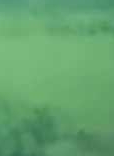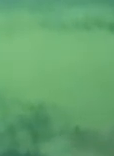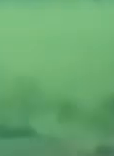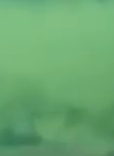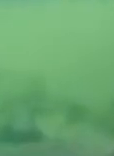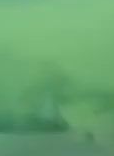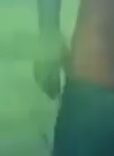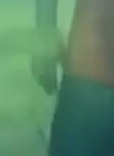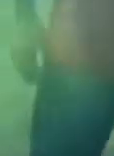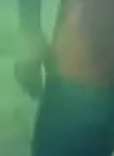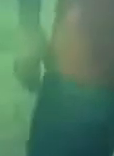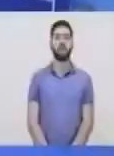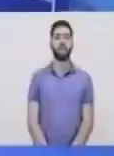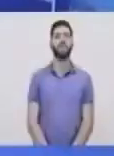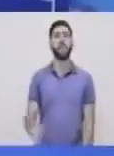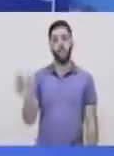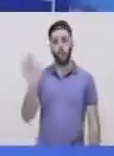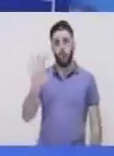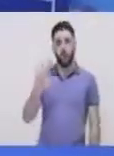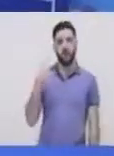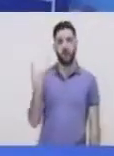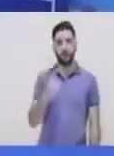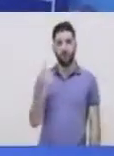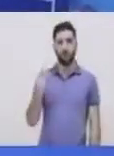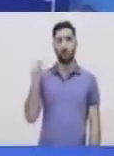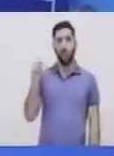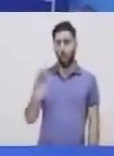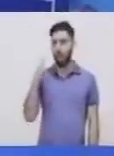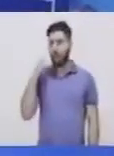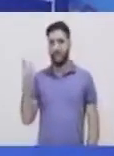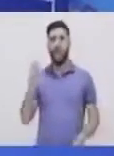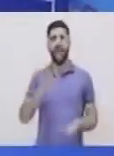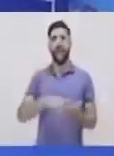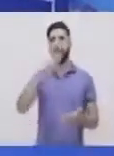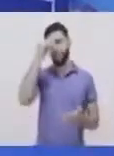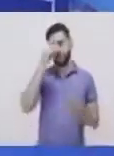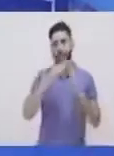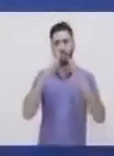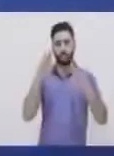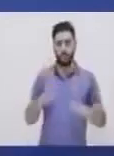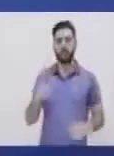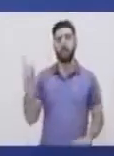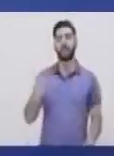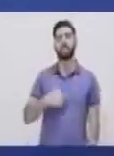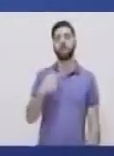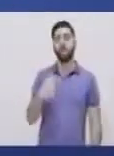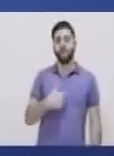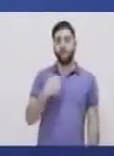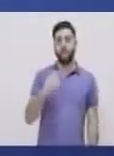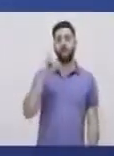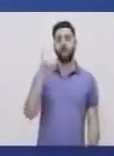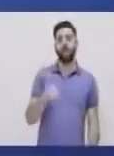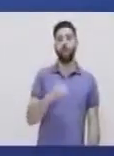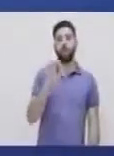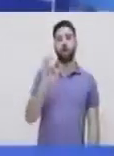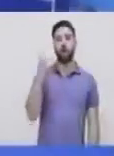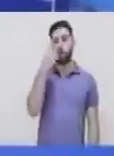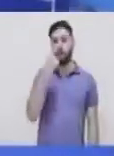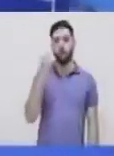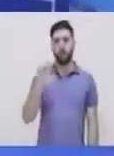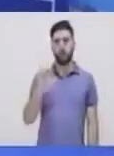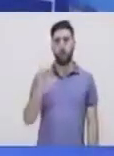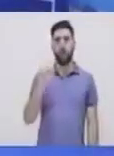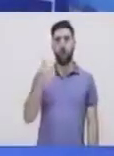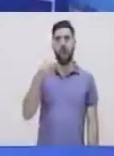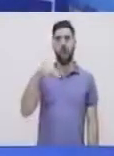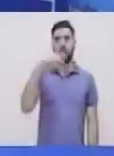Educación física. Hola, estamos en un segmento más de Aprendo en Casa. Mi nombre es José Antonio Colop y el día de